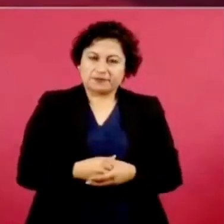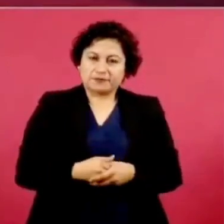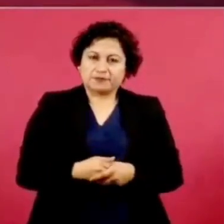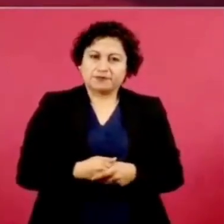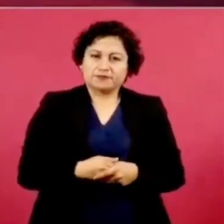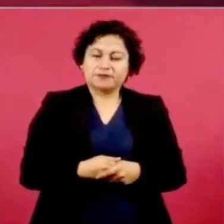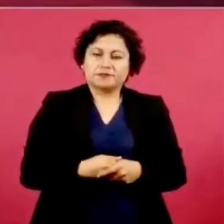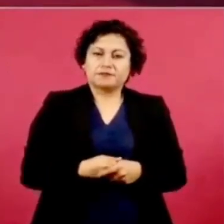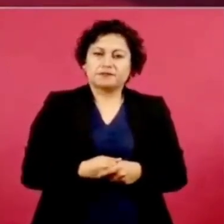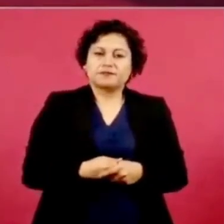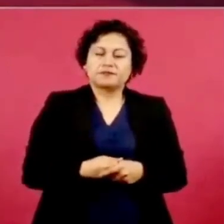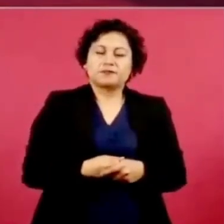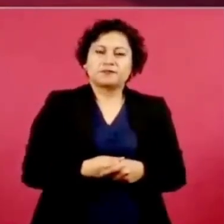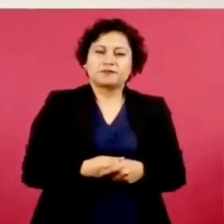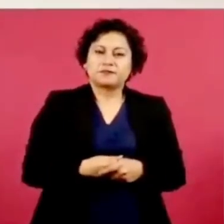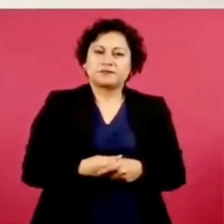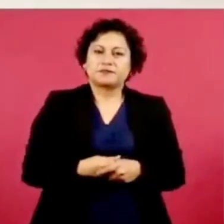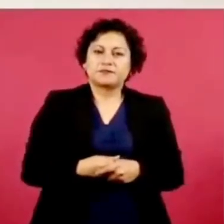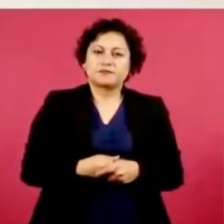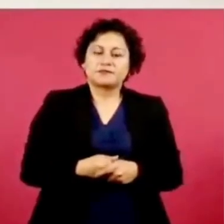de